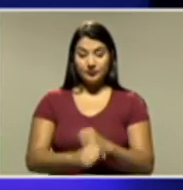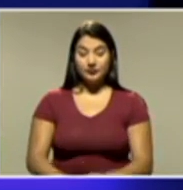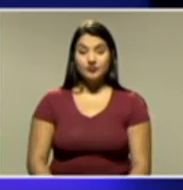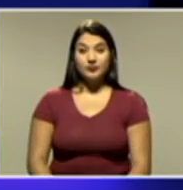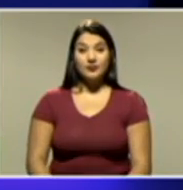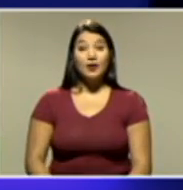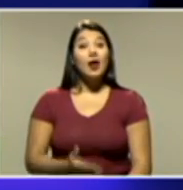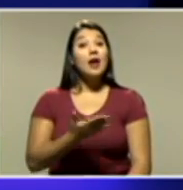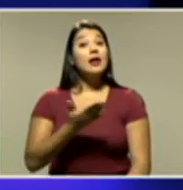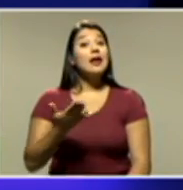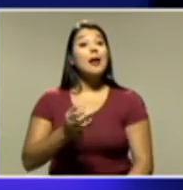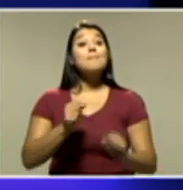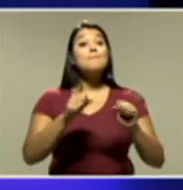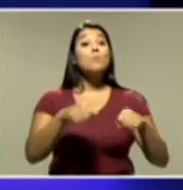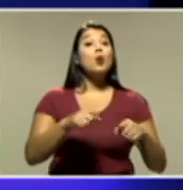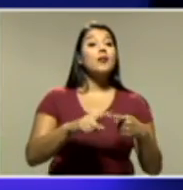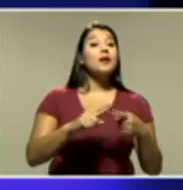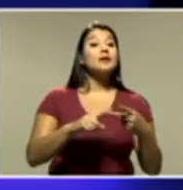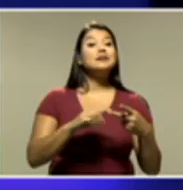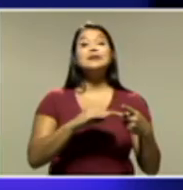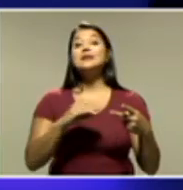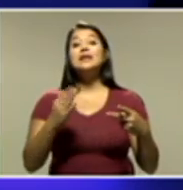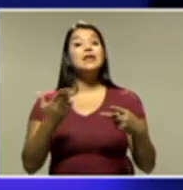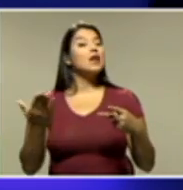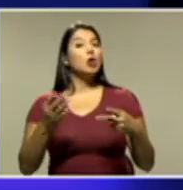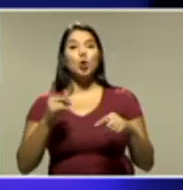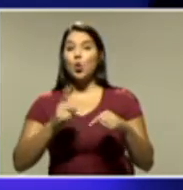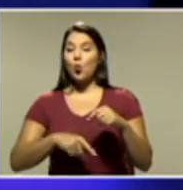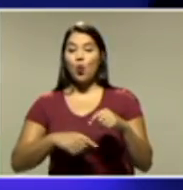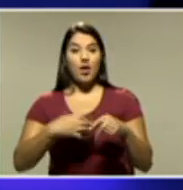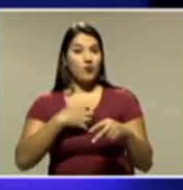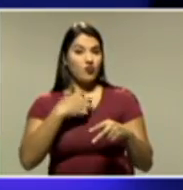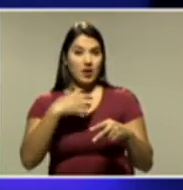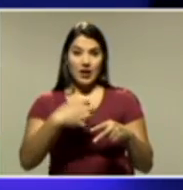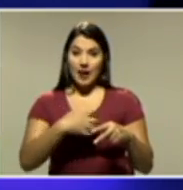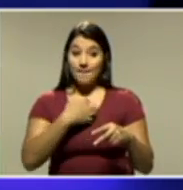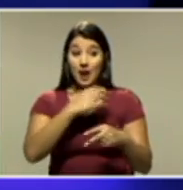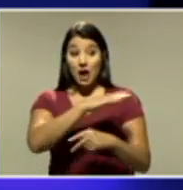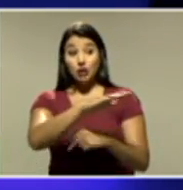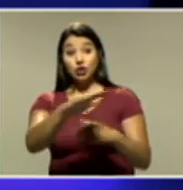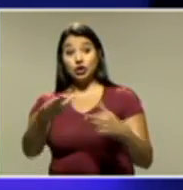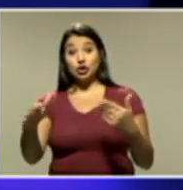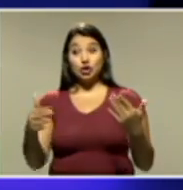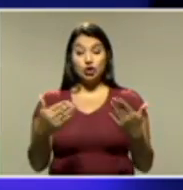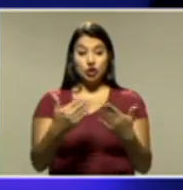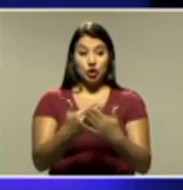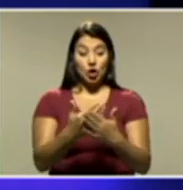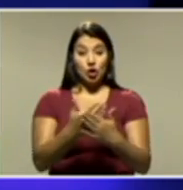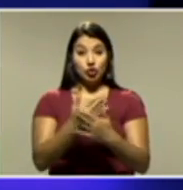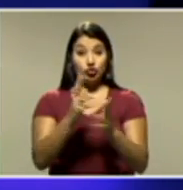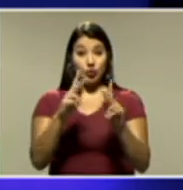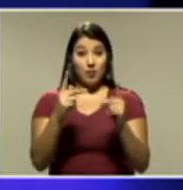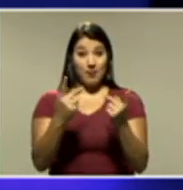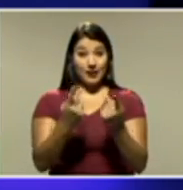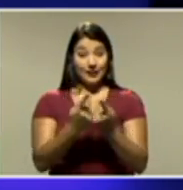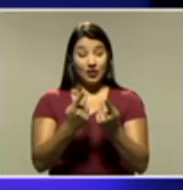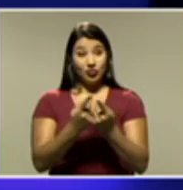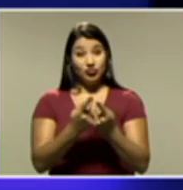¿Qué pueden y qué no pueden reclamar todo este universo de partidos cantonales al Tribunal Supremo de